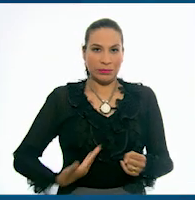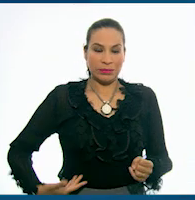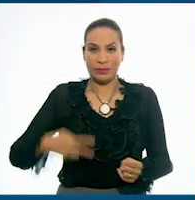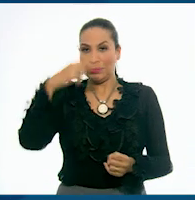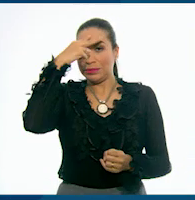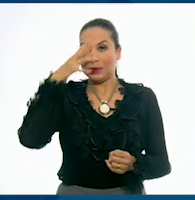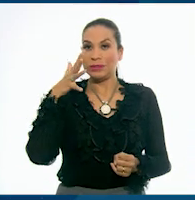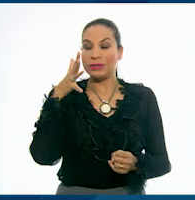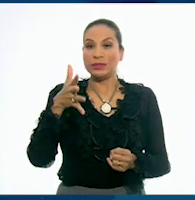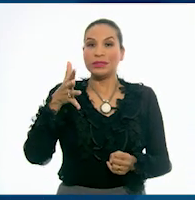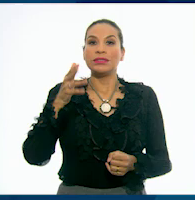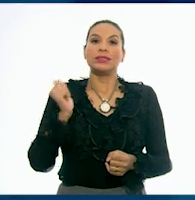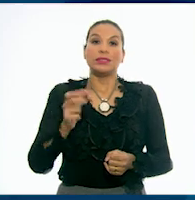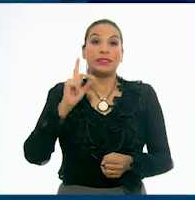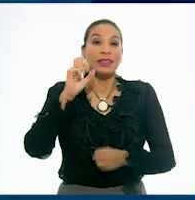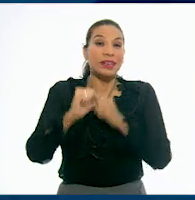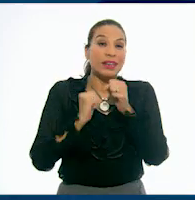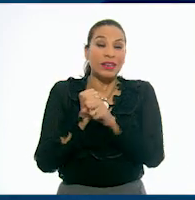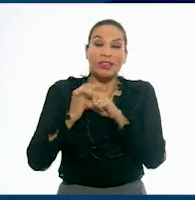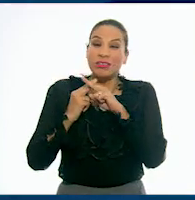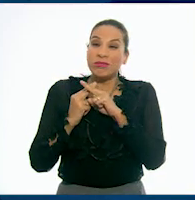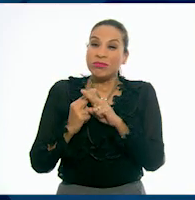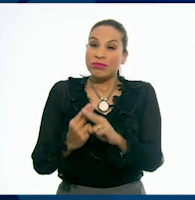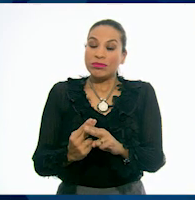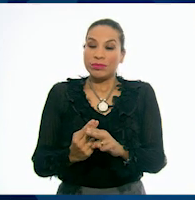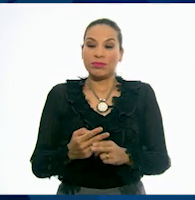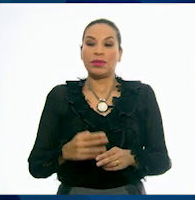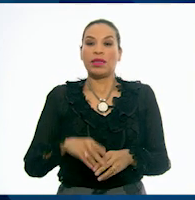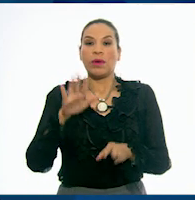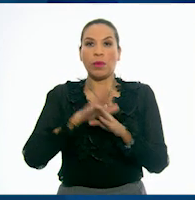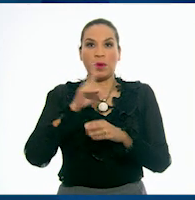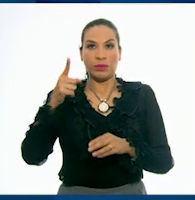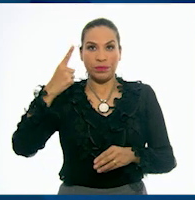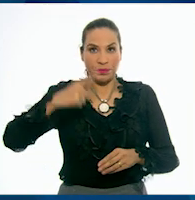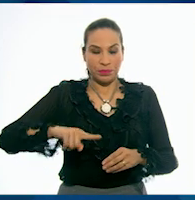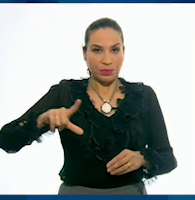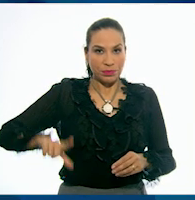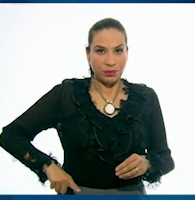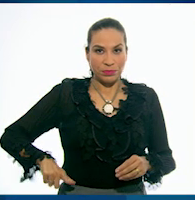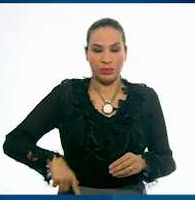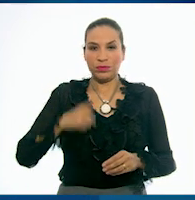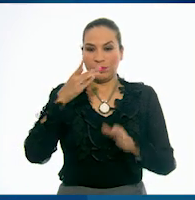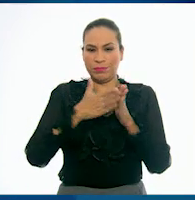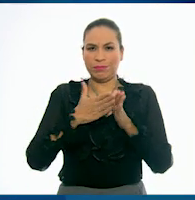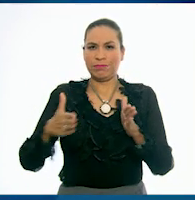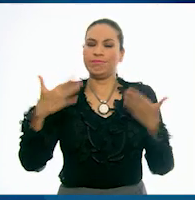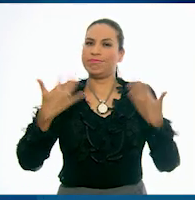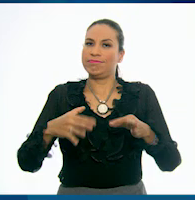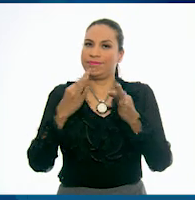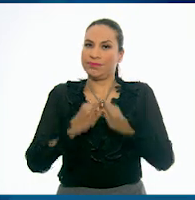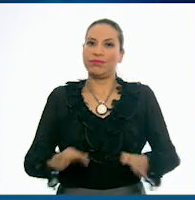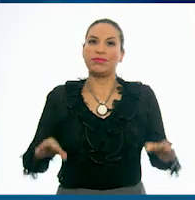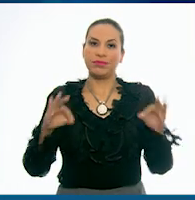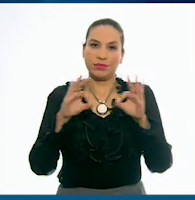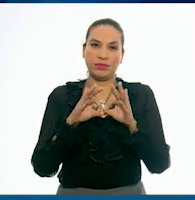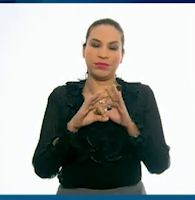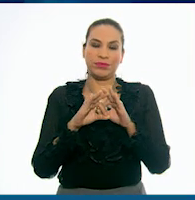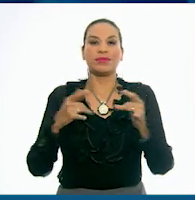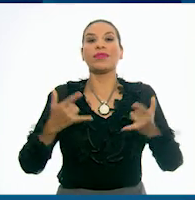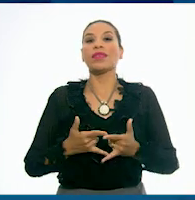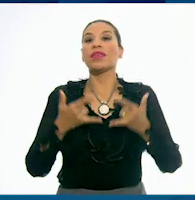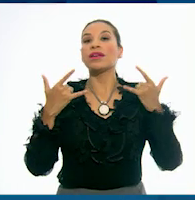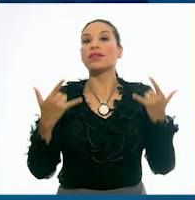de México durante 30 años y que su dictadura marcaría uno de los episodios más importantes en